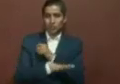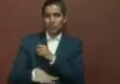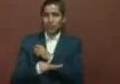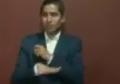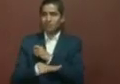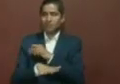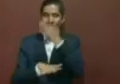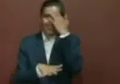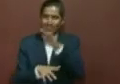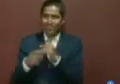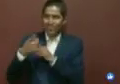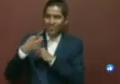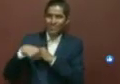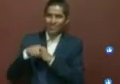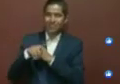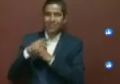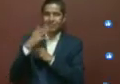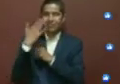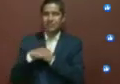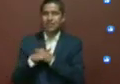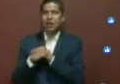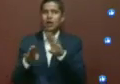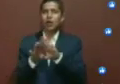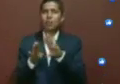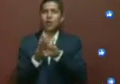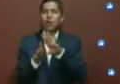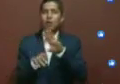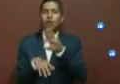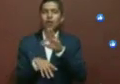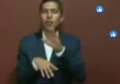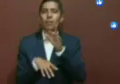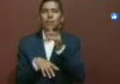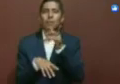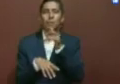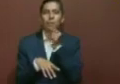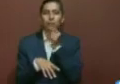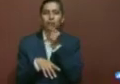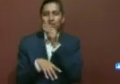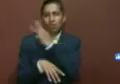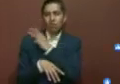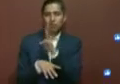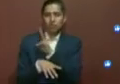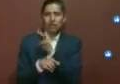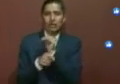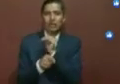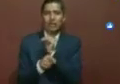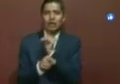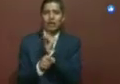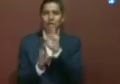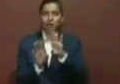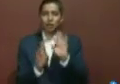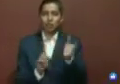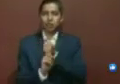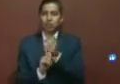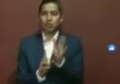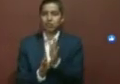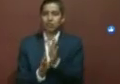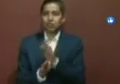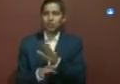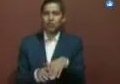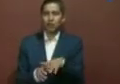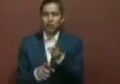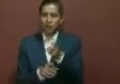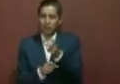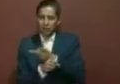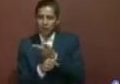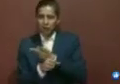incluyendo, usted sabe, por ejemplo, el coronel que privaron de la vida fue en esa zona, y estaban pasando cosas extrañas